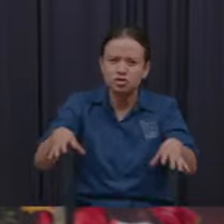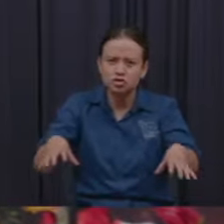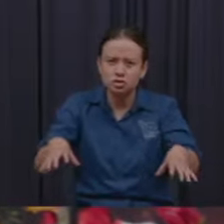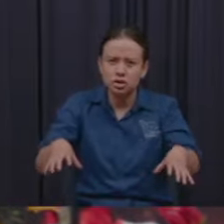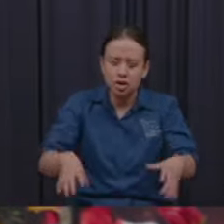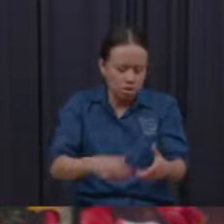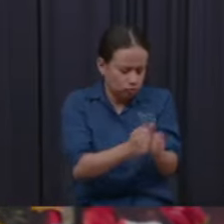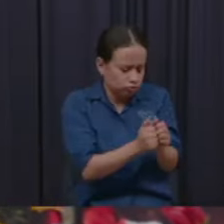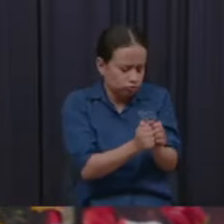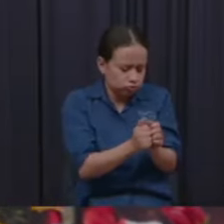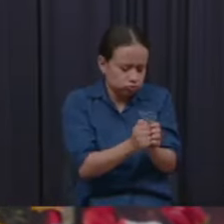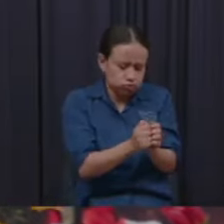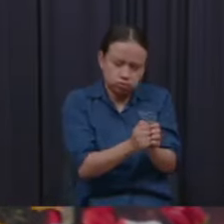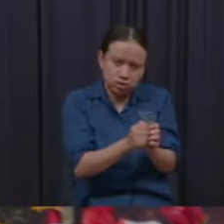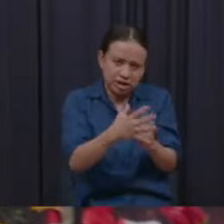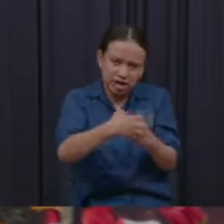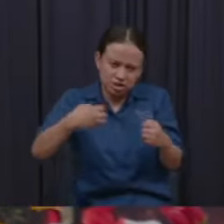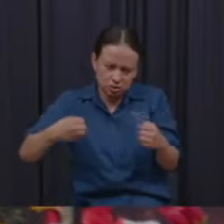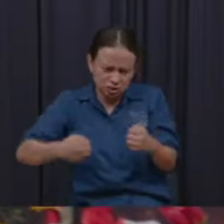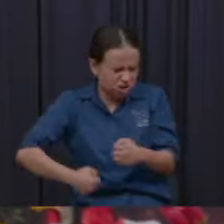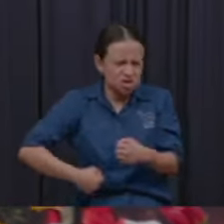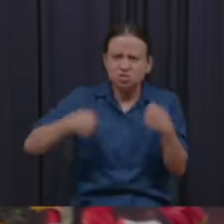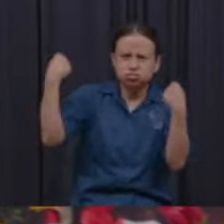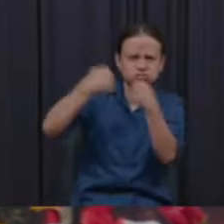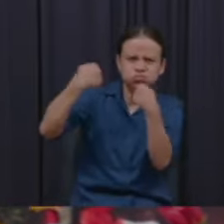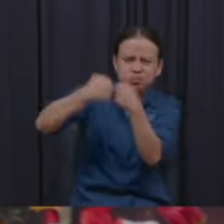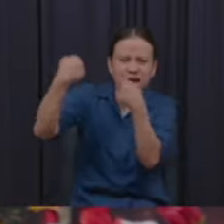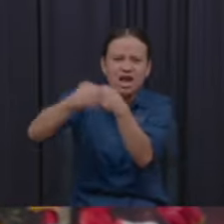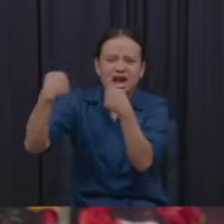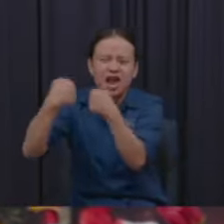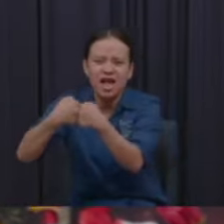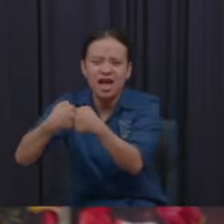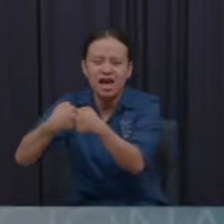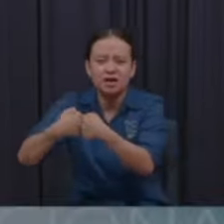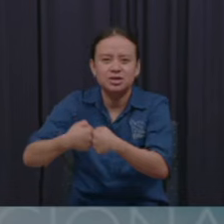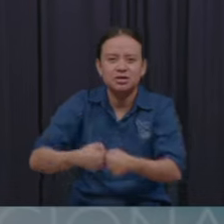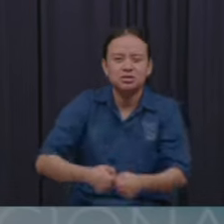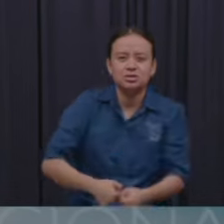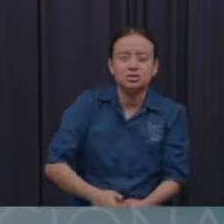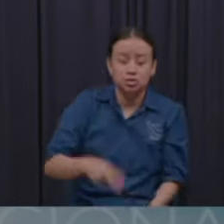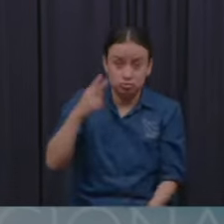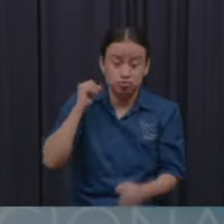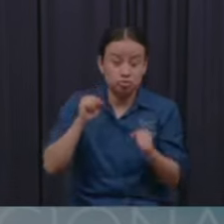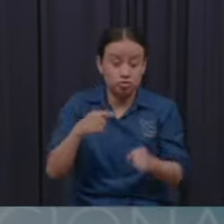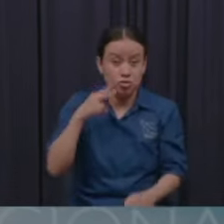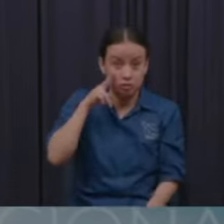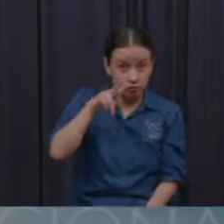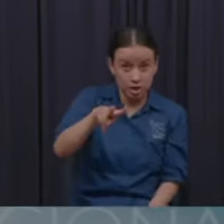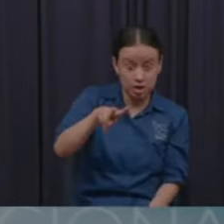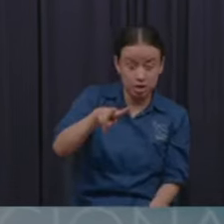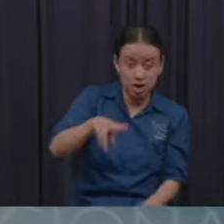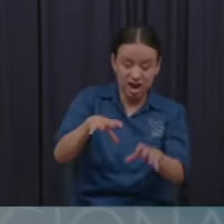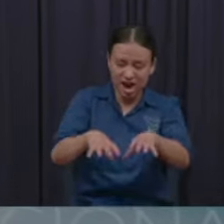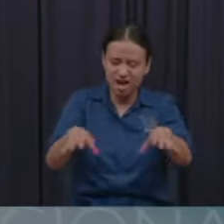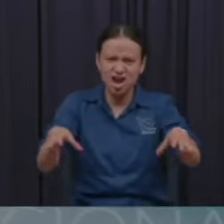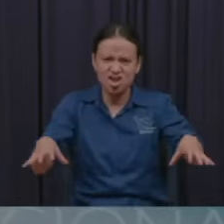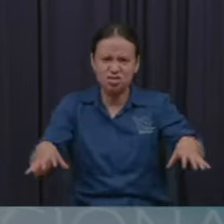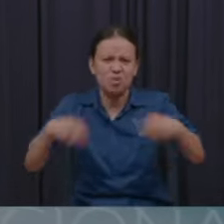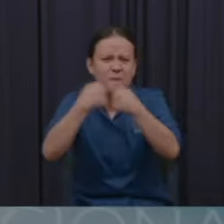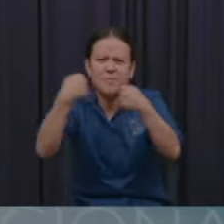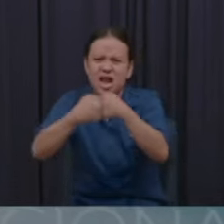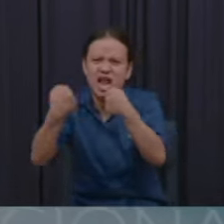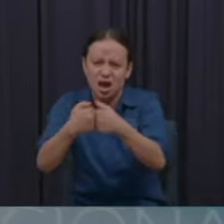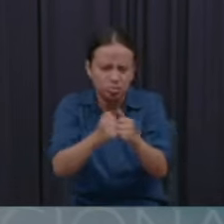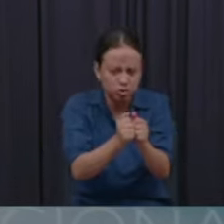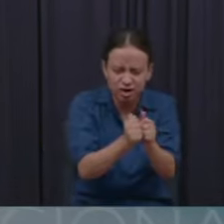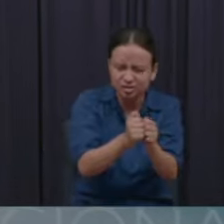celular y pequeñitos son capaces hasta de hacer que el papá se caiga. Yo he visto eso. Inmediatamente digo, esto no es normal.